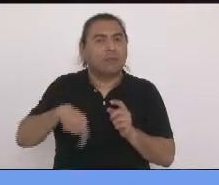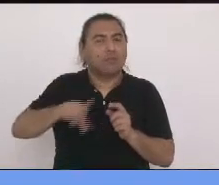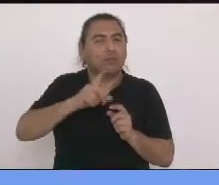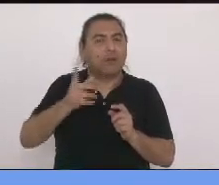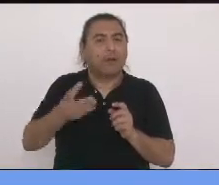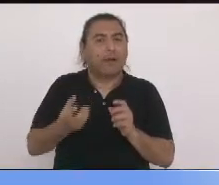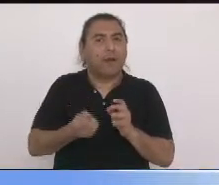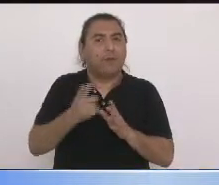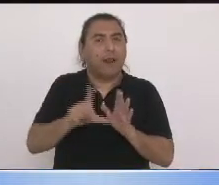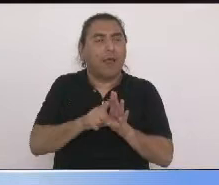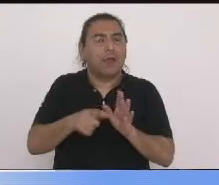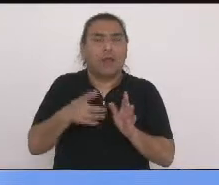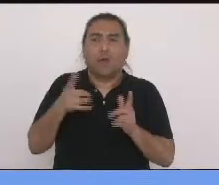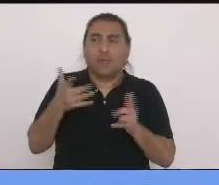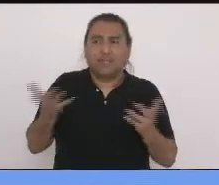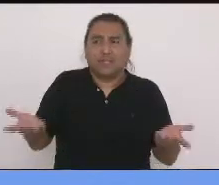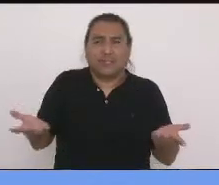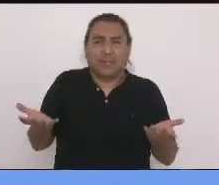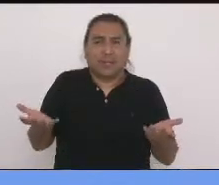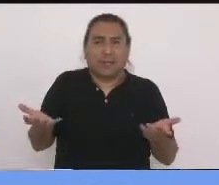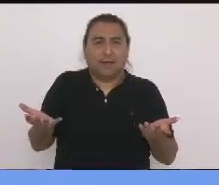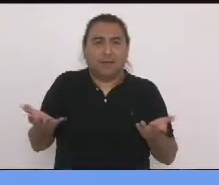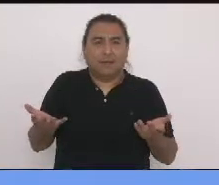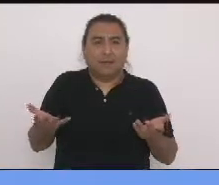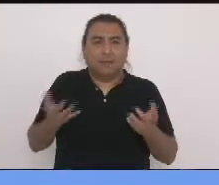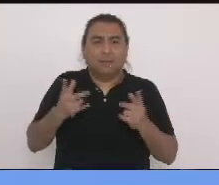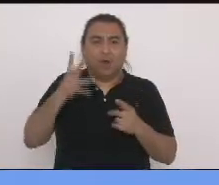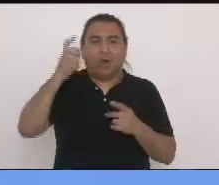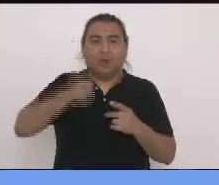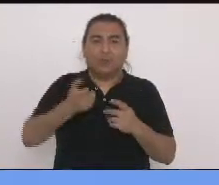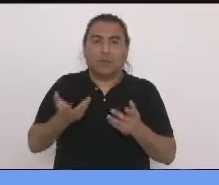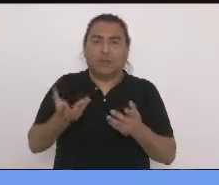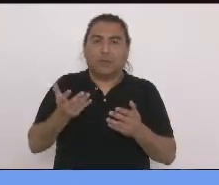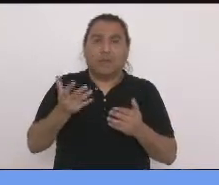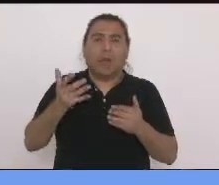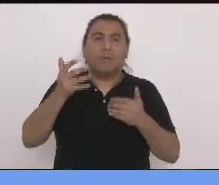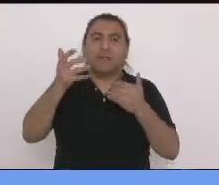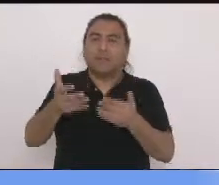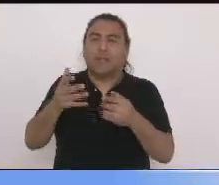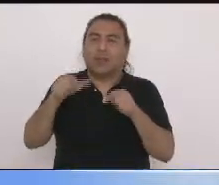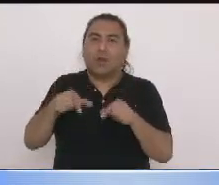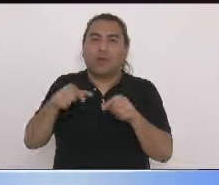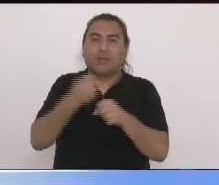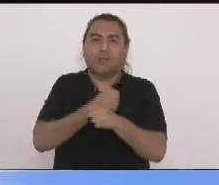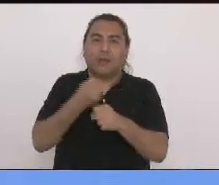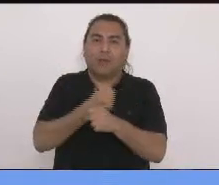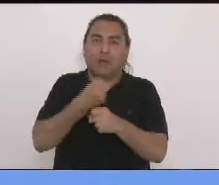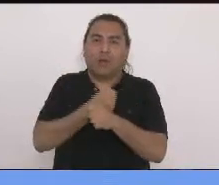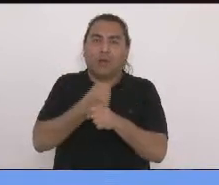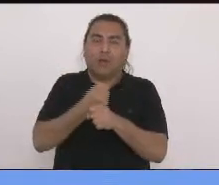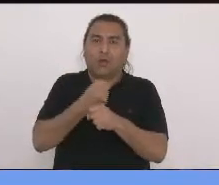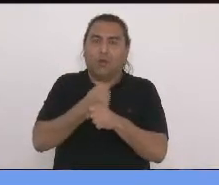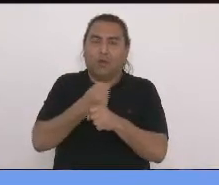que no existe la corte suprema está avanzando sobre lo que es la tarea de los legisladores